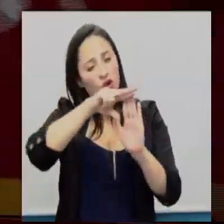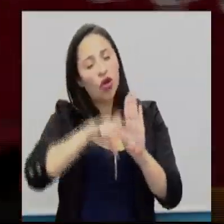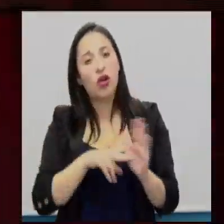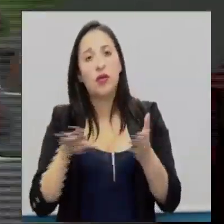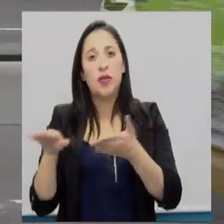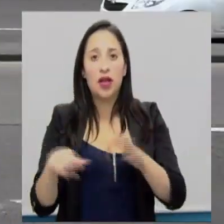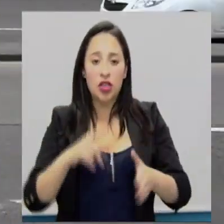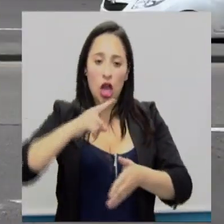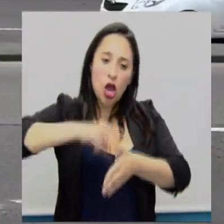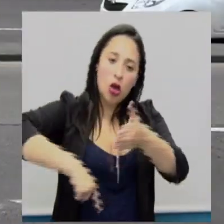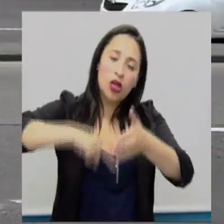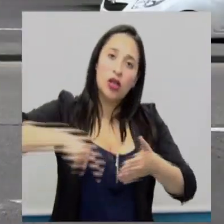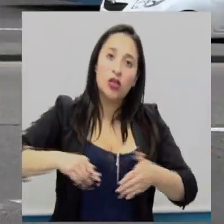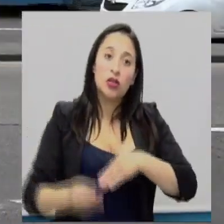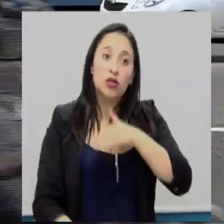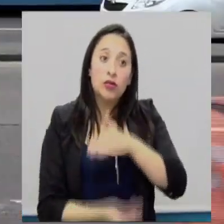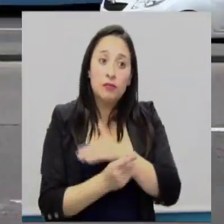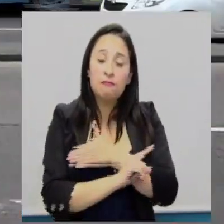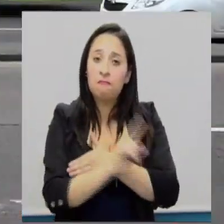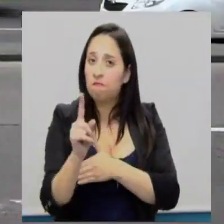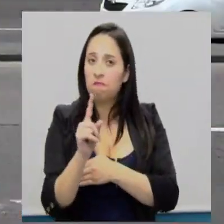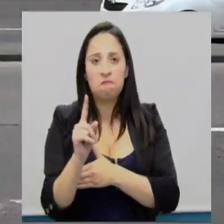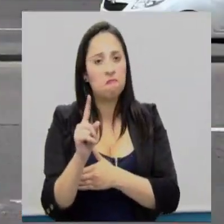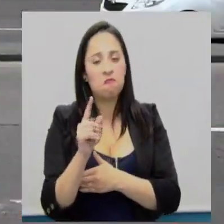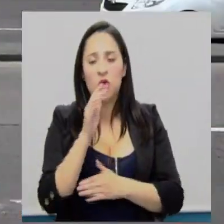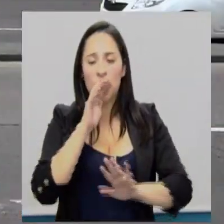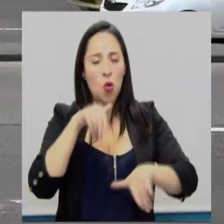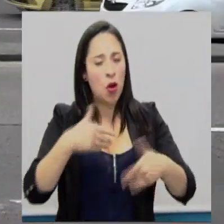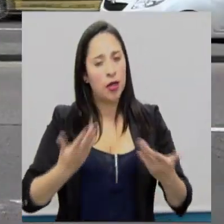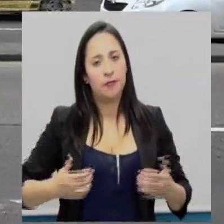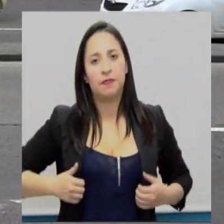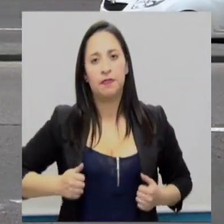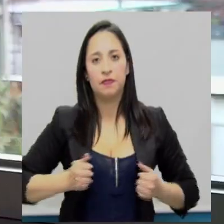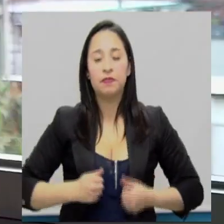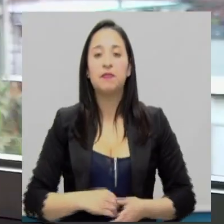principios de planeación y contratación pública transparente.